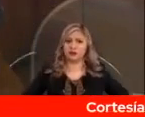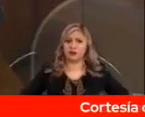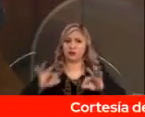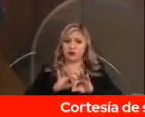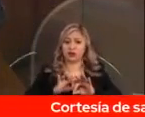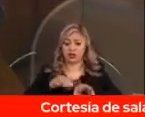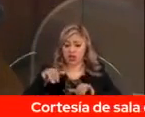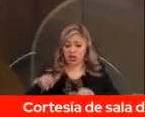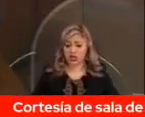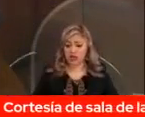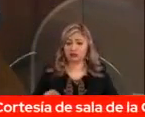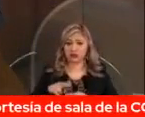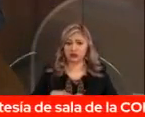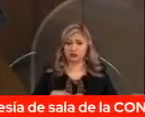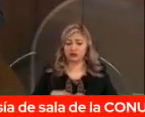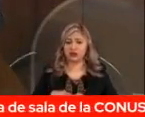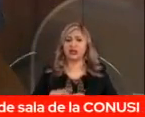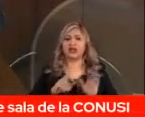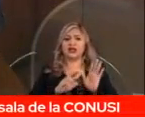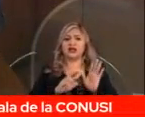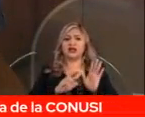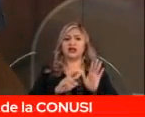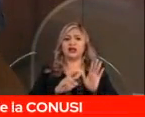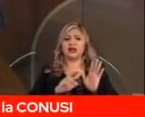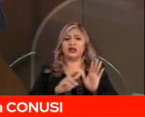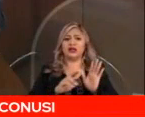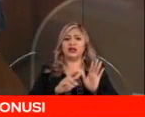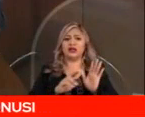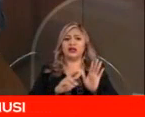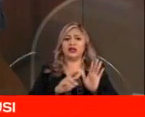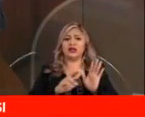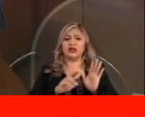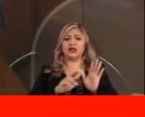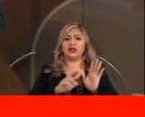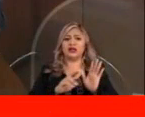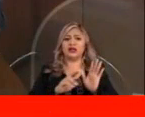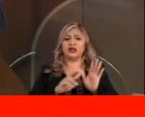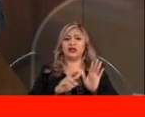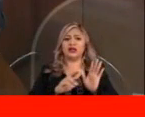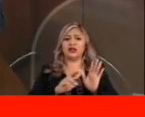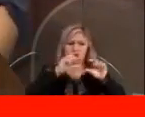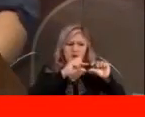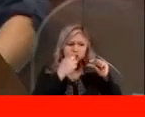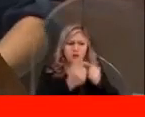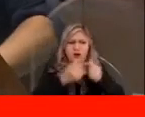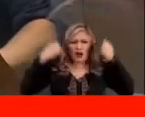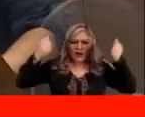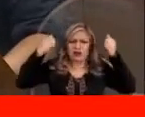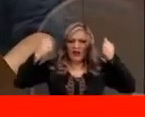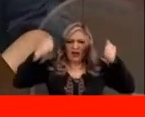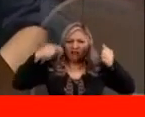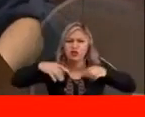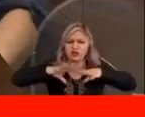aquí, representantes de comunidades, que hemos venido en esta marcha a decir lo que pensamos y a decirlo con